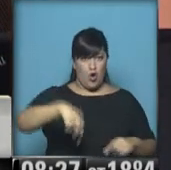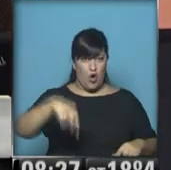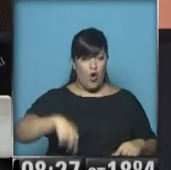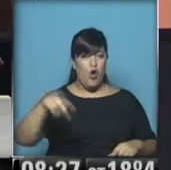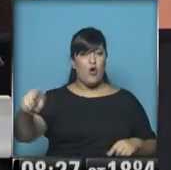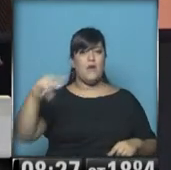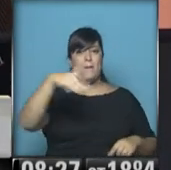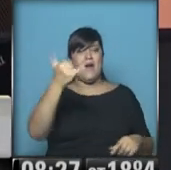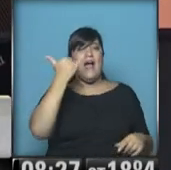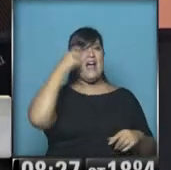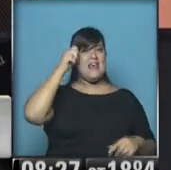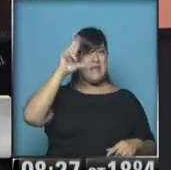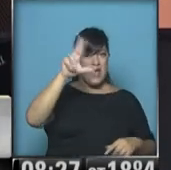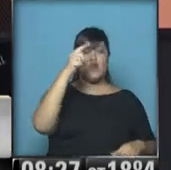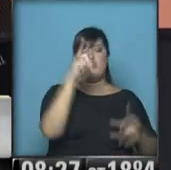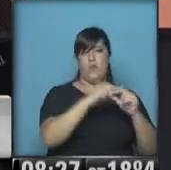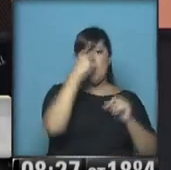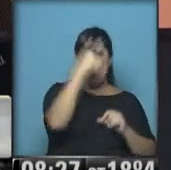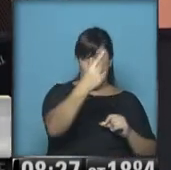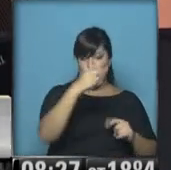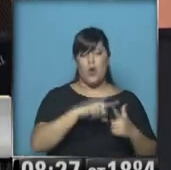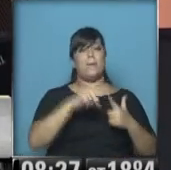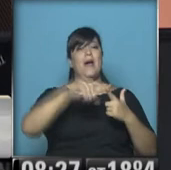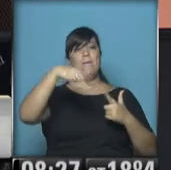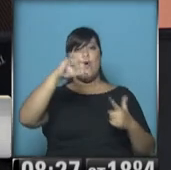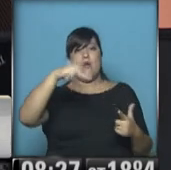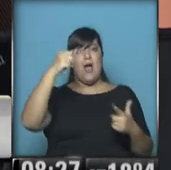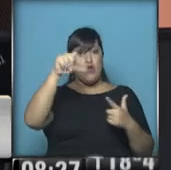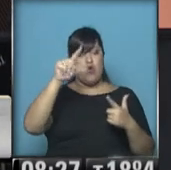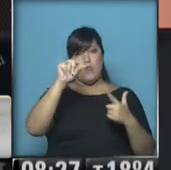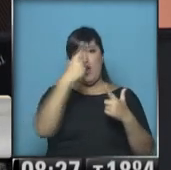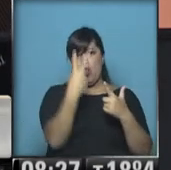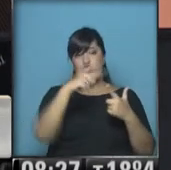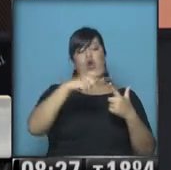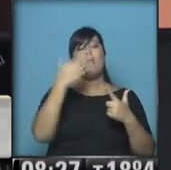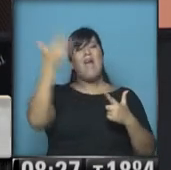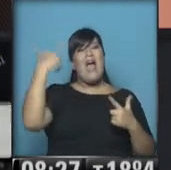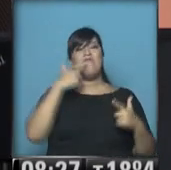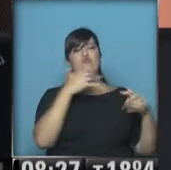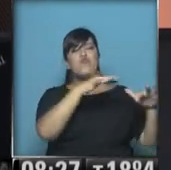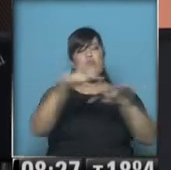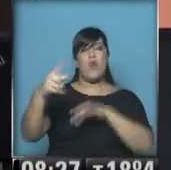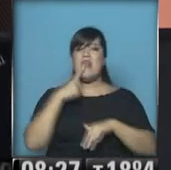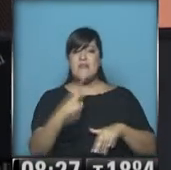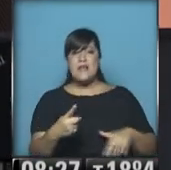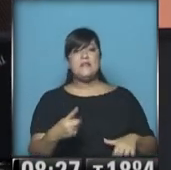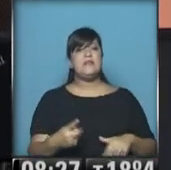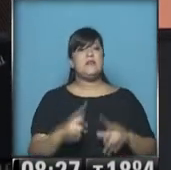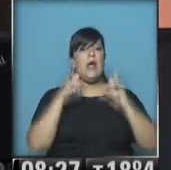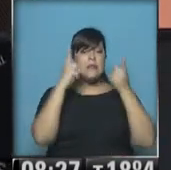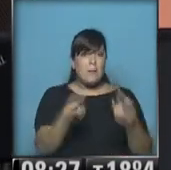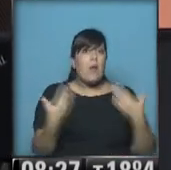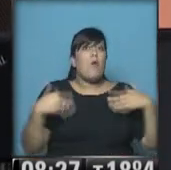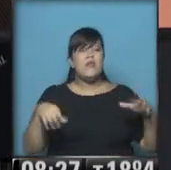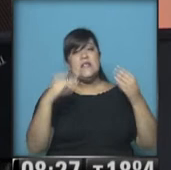Mayer, la número 1. Muy bueno para Pico Mónaco, después de rumores que el año pasado llevaron incluso hasta la